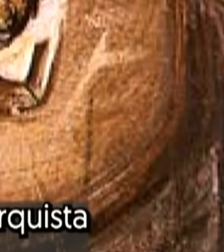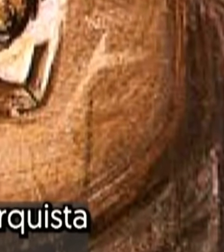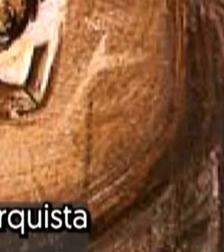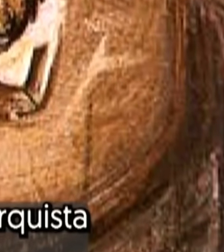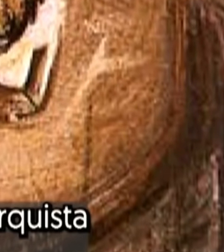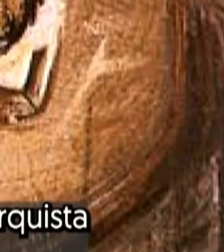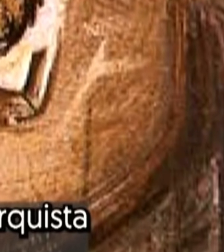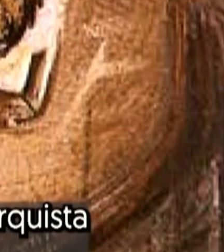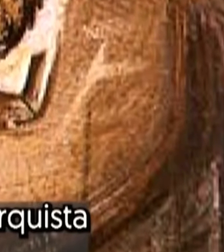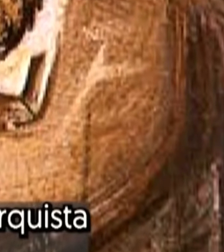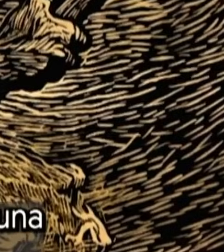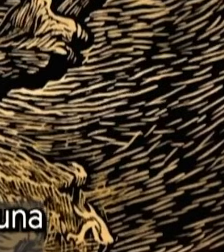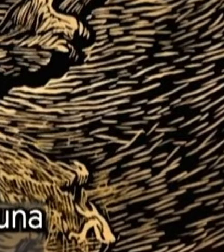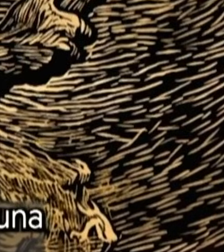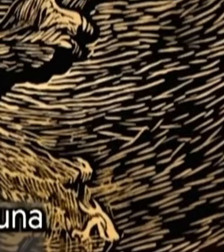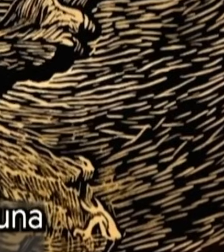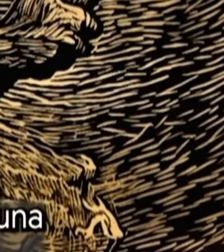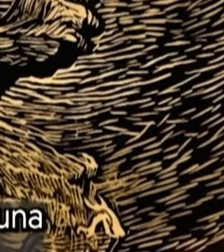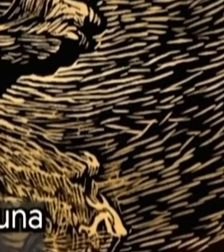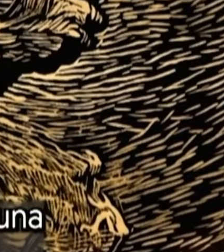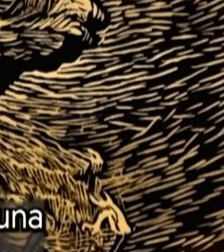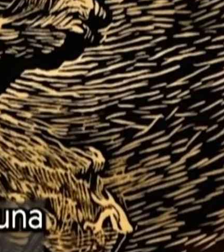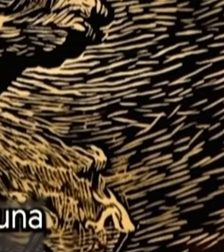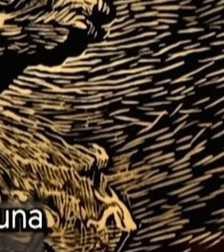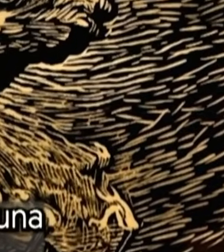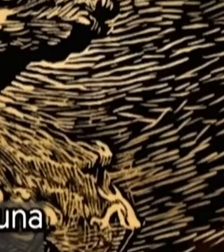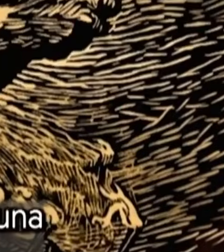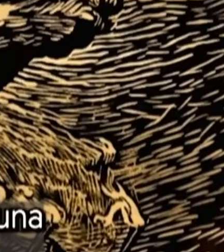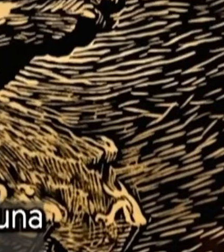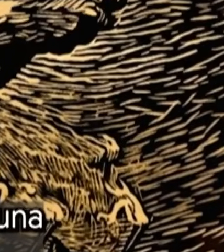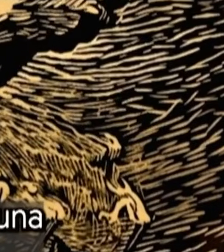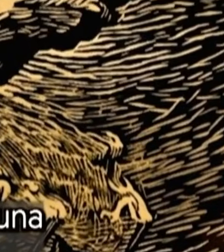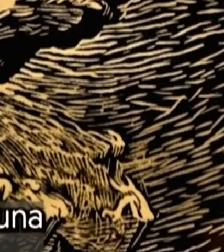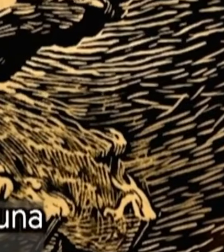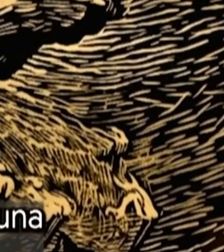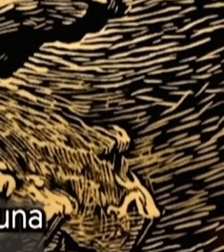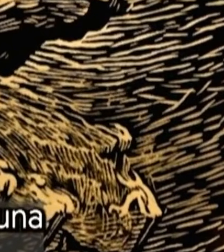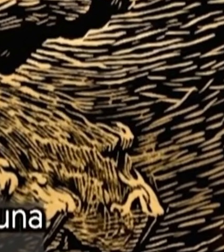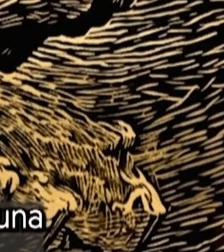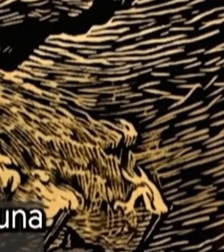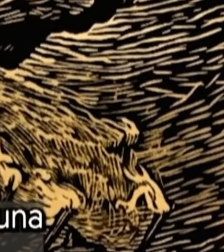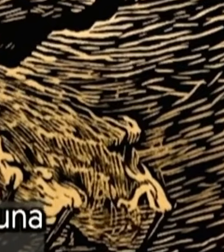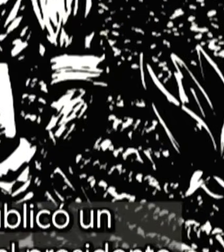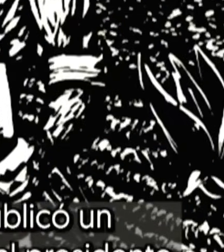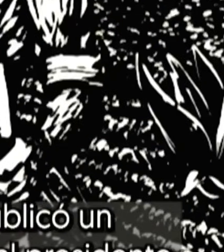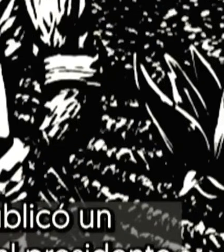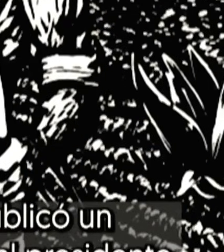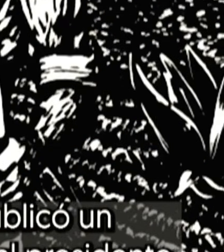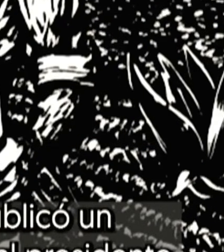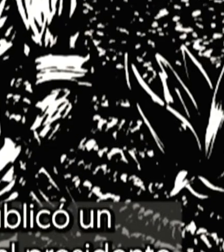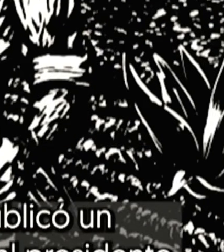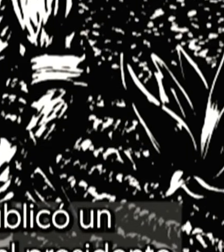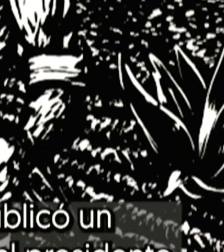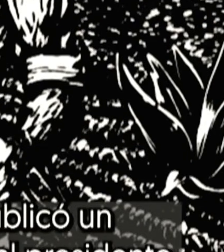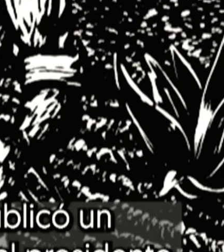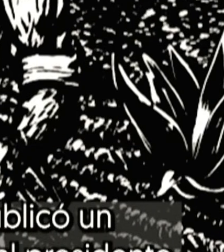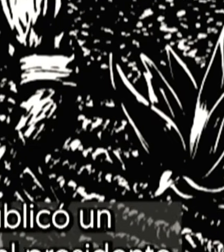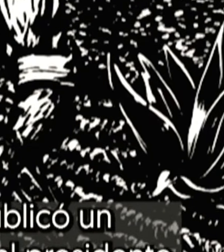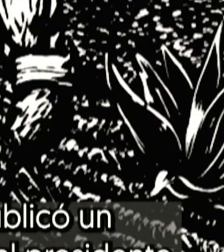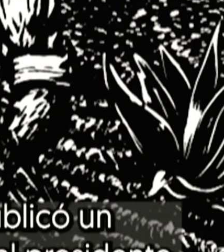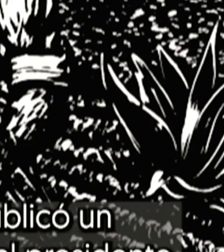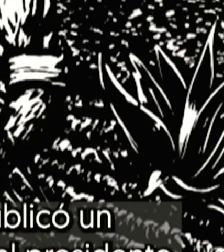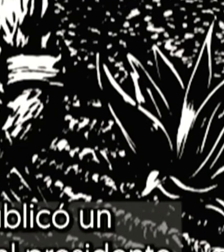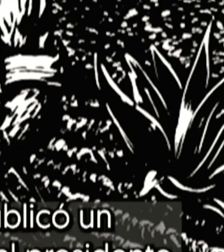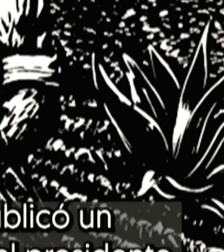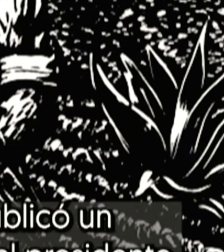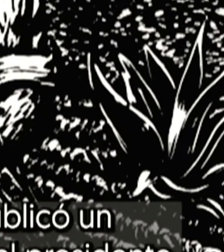griego Plotino Rhoda Canati y organizó en Chalco la primera comuna libertaria de la historia. Al inicio del movimiento,